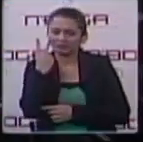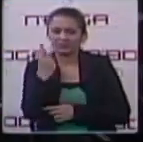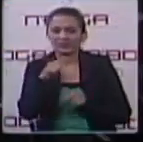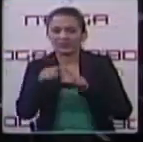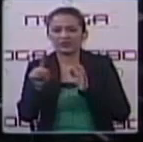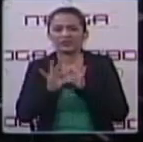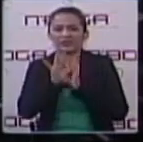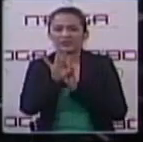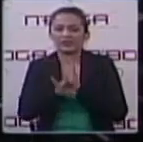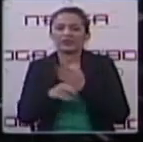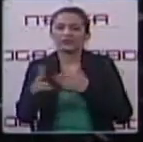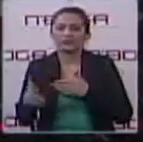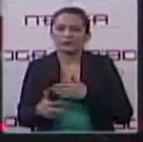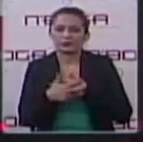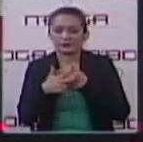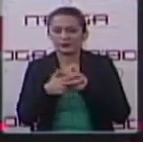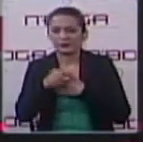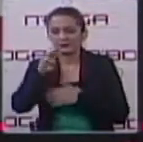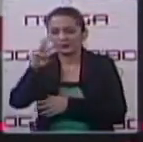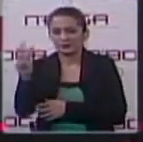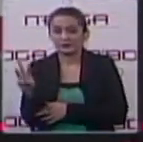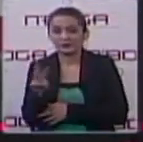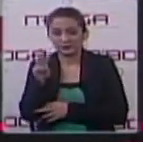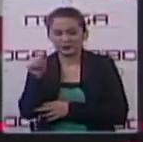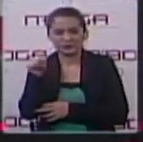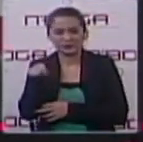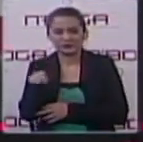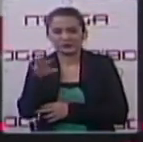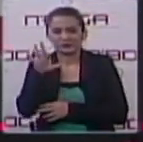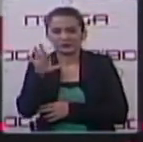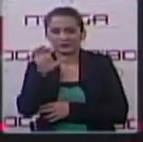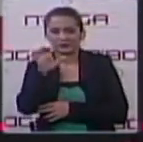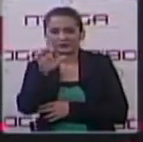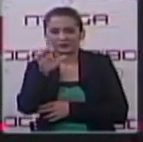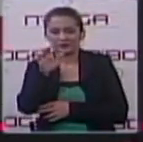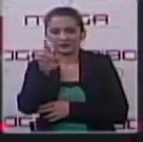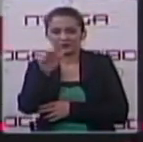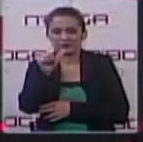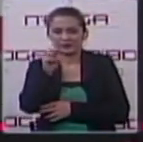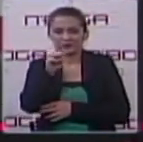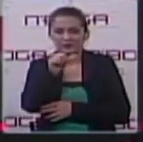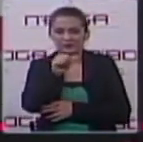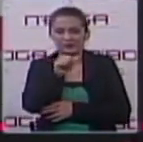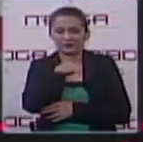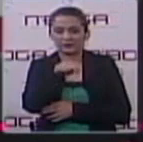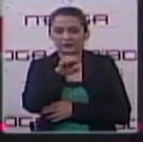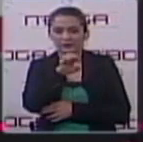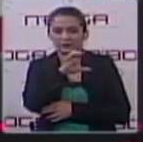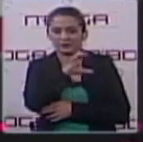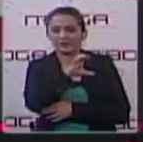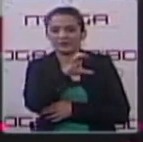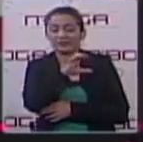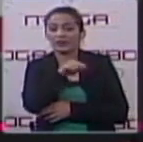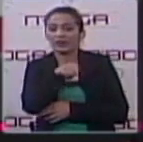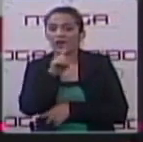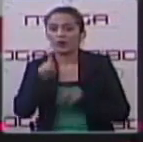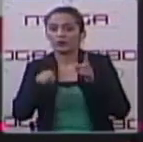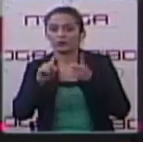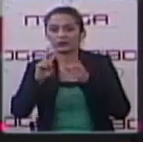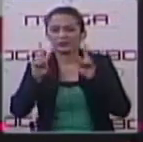Facebook y también YouTube nuestra página web se las recuerdo es www.telerama.ec ahí la tienen ahora está totalmente